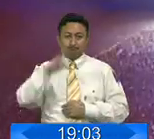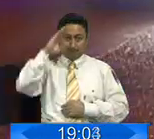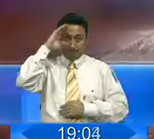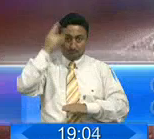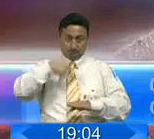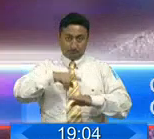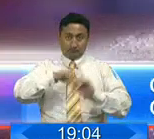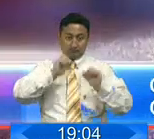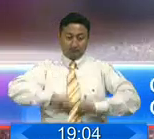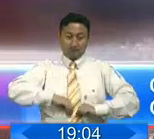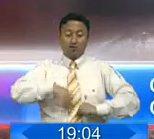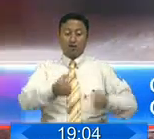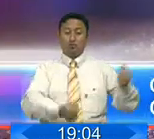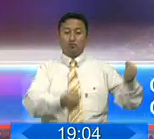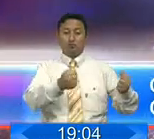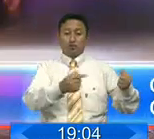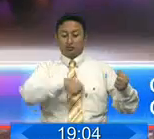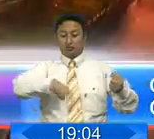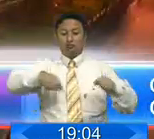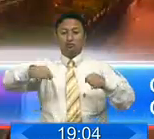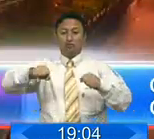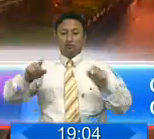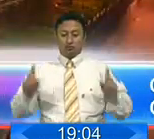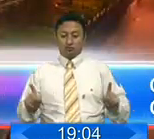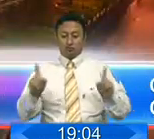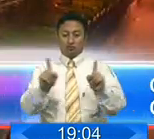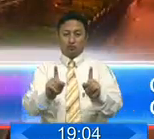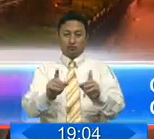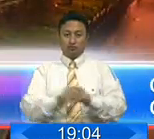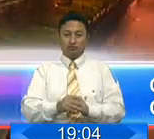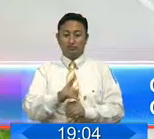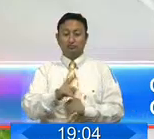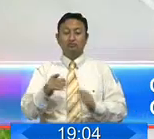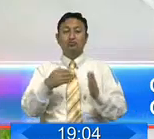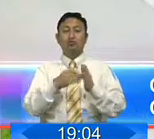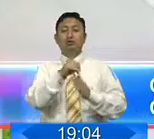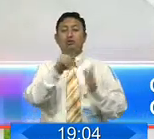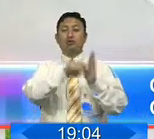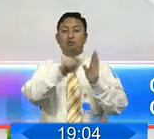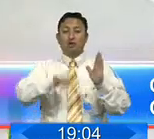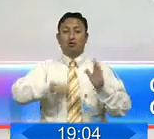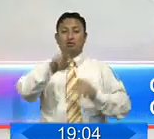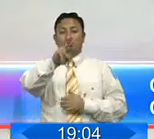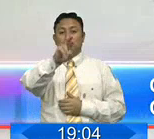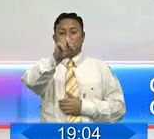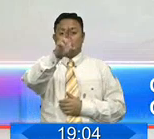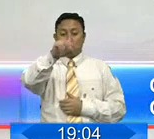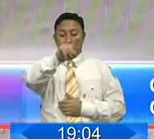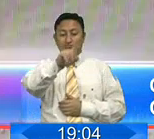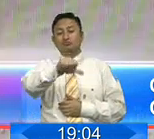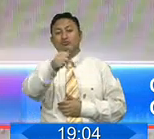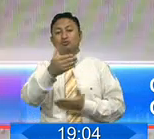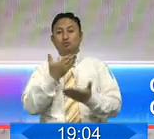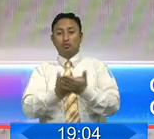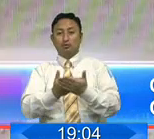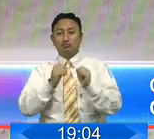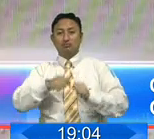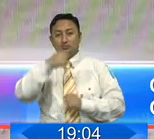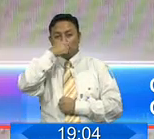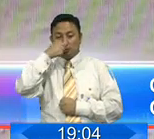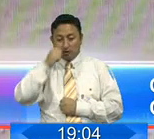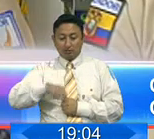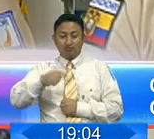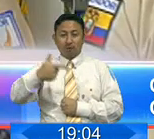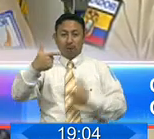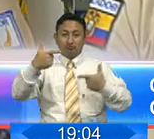y la motocicleta utilizados para cometer esta tentativa de asesinato contra el abogado Raúl Llerena, entre otras evidencias como droga y armas